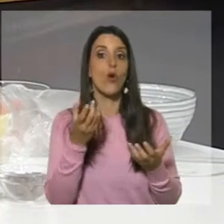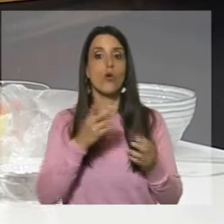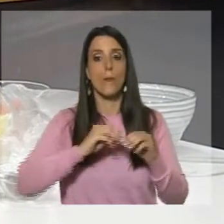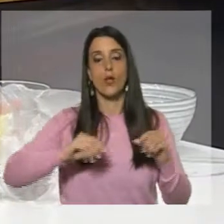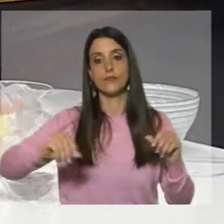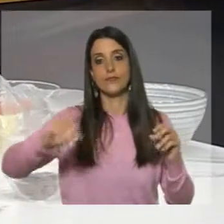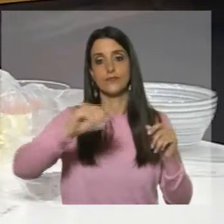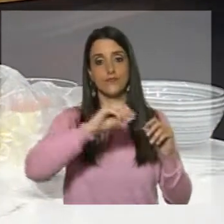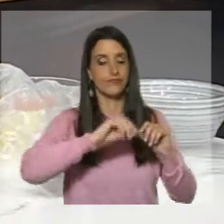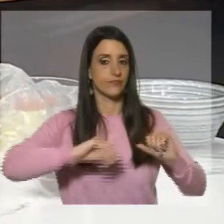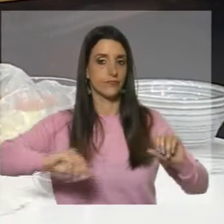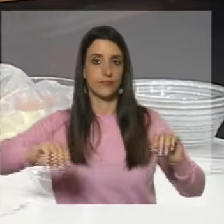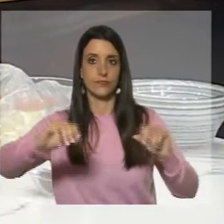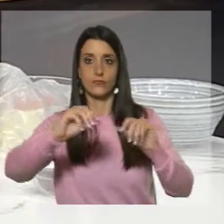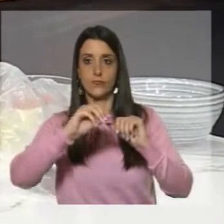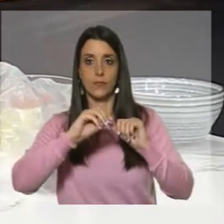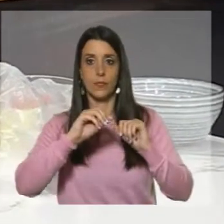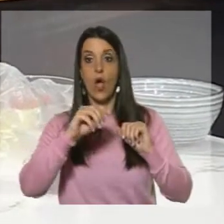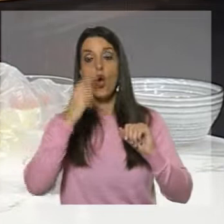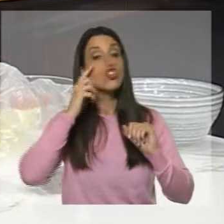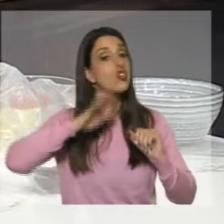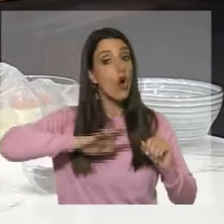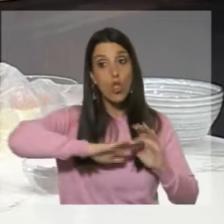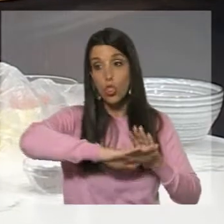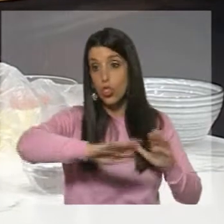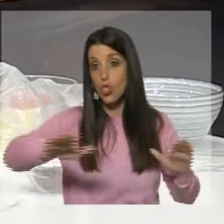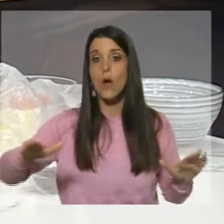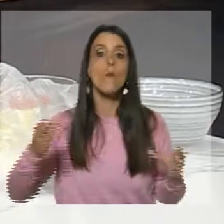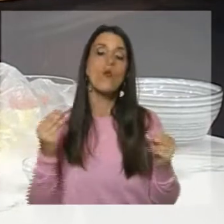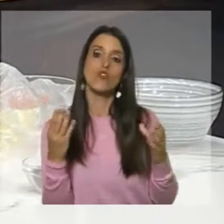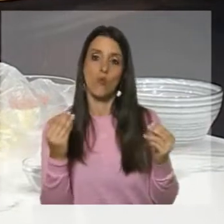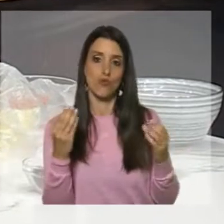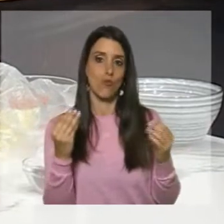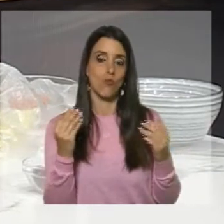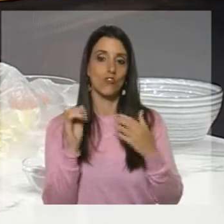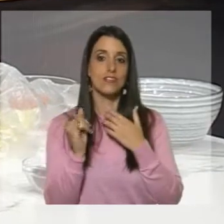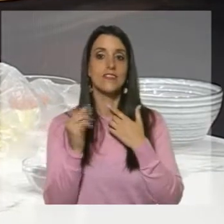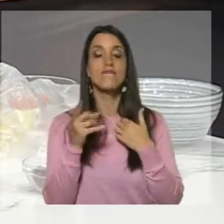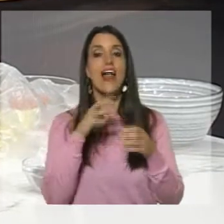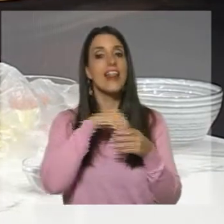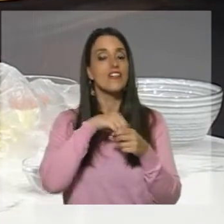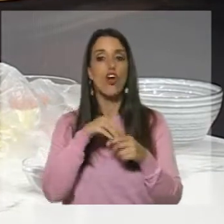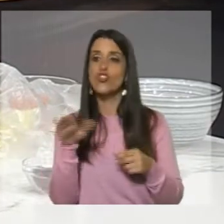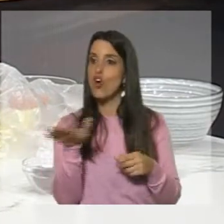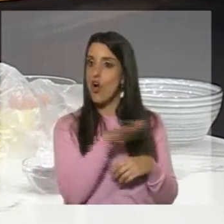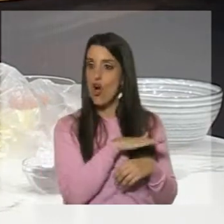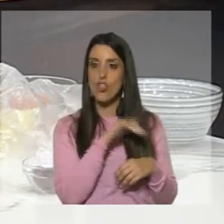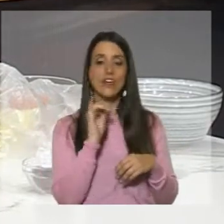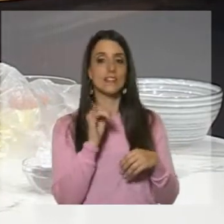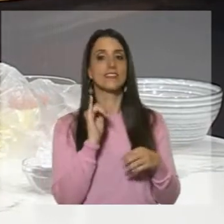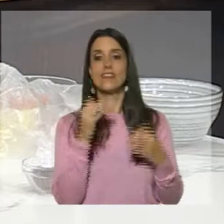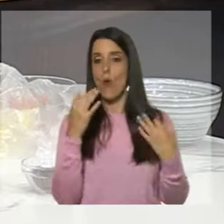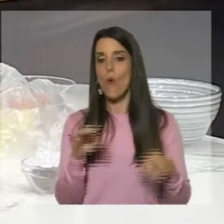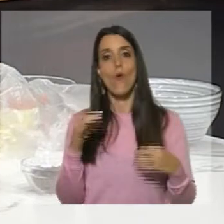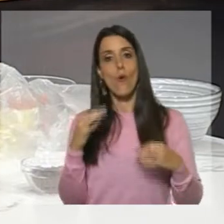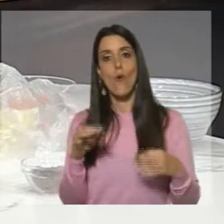a poner así también, en todo, que no te queden huequitos. Mucho, mucho, mucho, claro. Para que se rellenen toda la rosca. Exactamente.